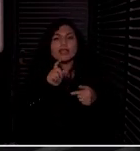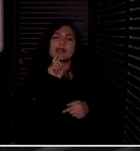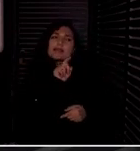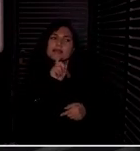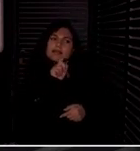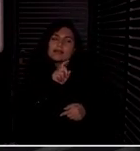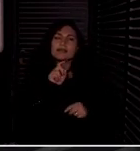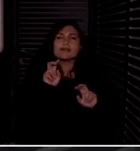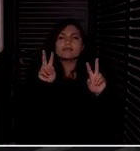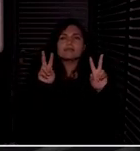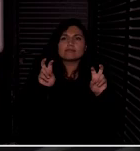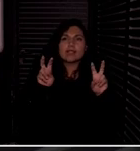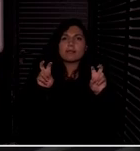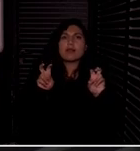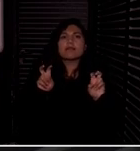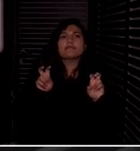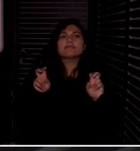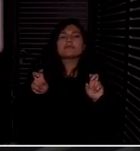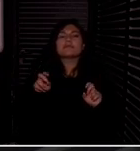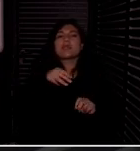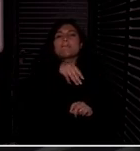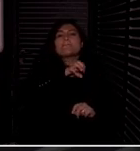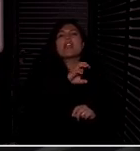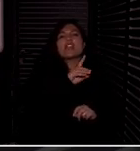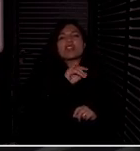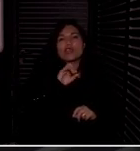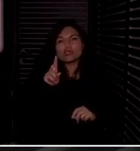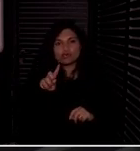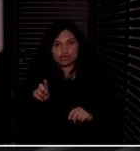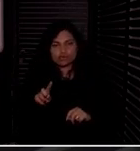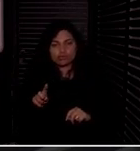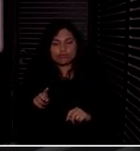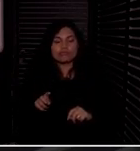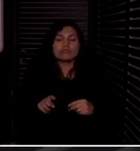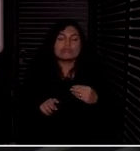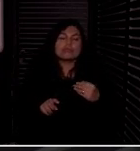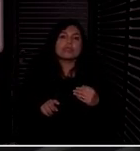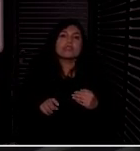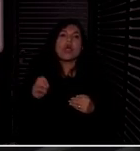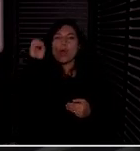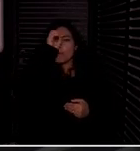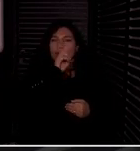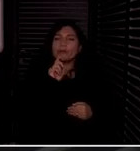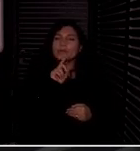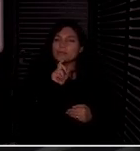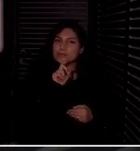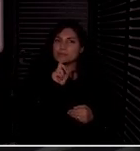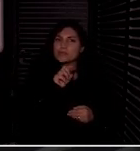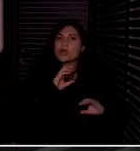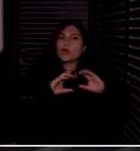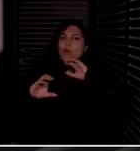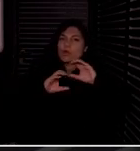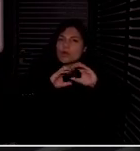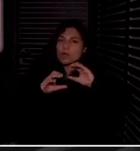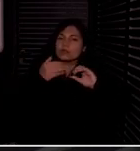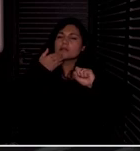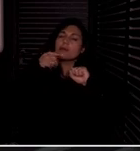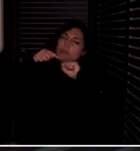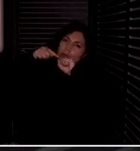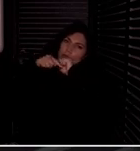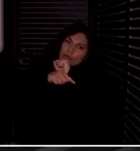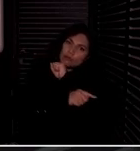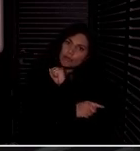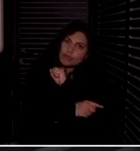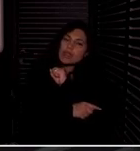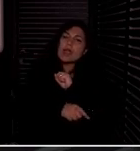mediática. Asimismo, ha sido impulsor del pensamiento crítico en la comunicación, abogando por una comprensión profunda del papel de los medios en